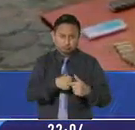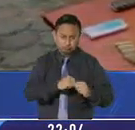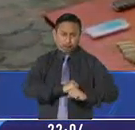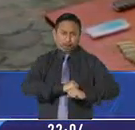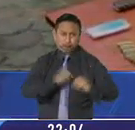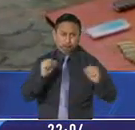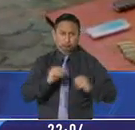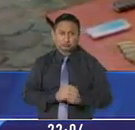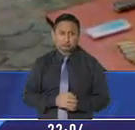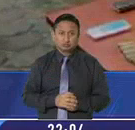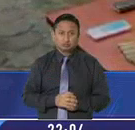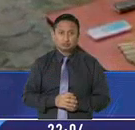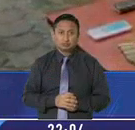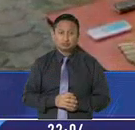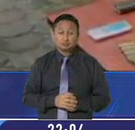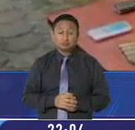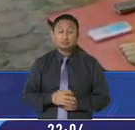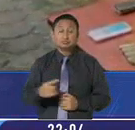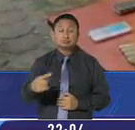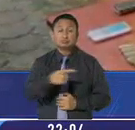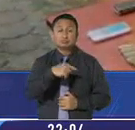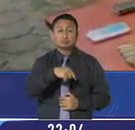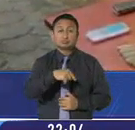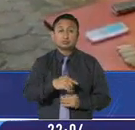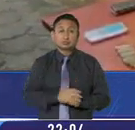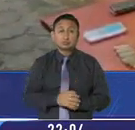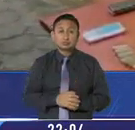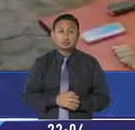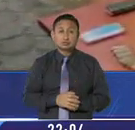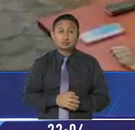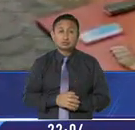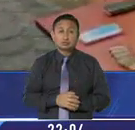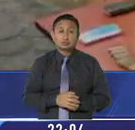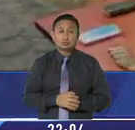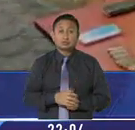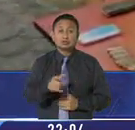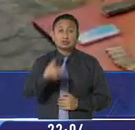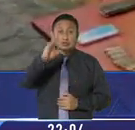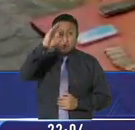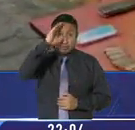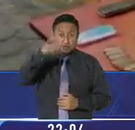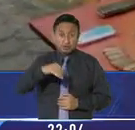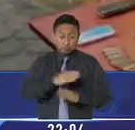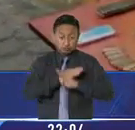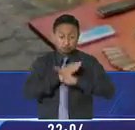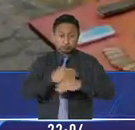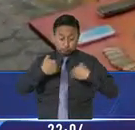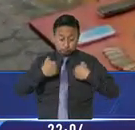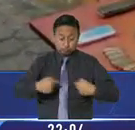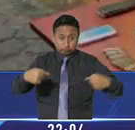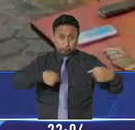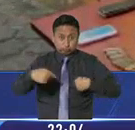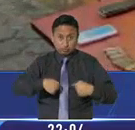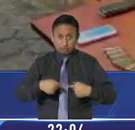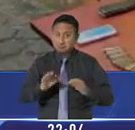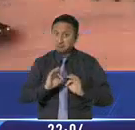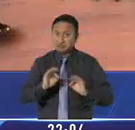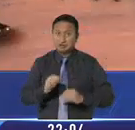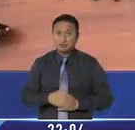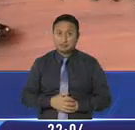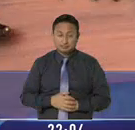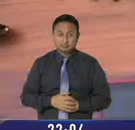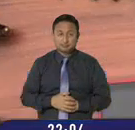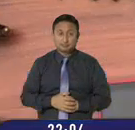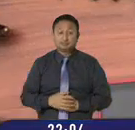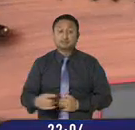Son armas de cubiertas que prácticamente no permiten que al policía se proteja con el chaleco de nivel 3A que tenemos.